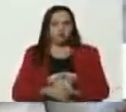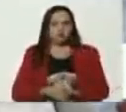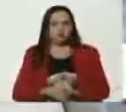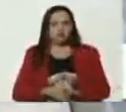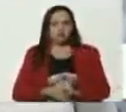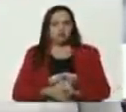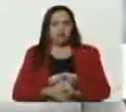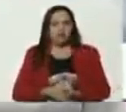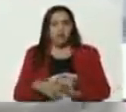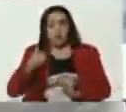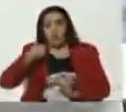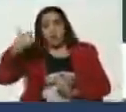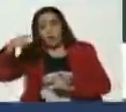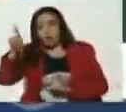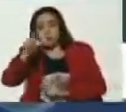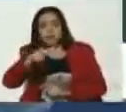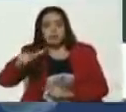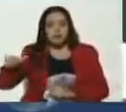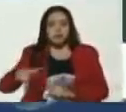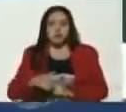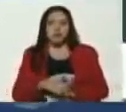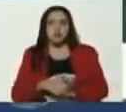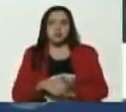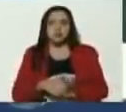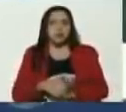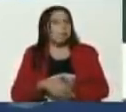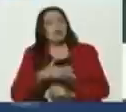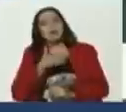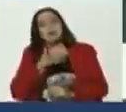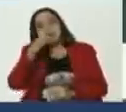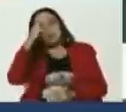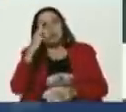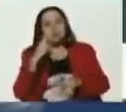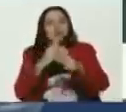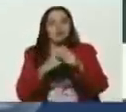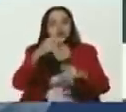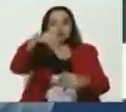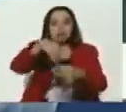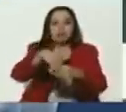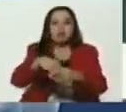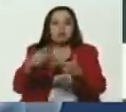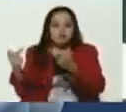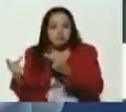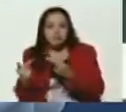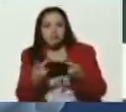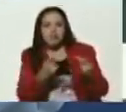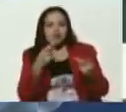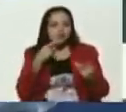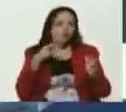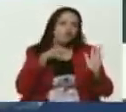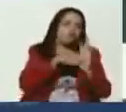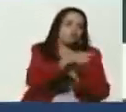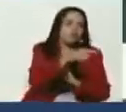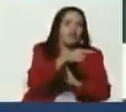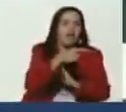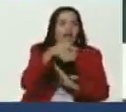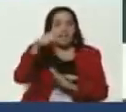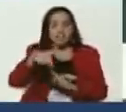Entre otros, ¿no? En verdad hubiese sido para mí un honor estar ese día visitándolo